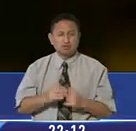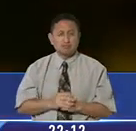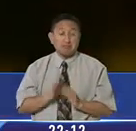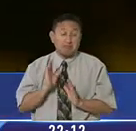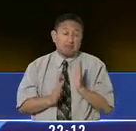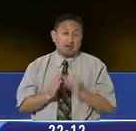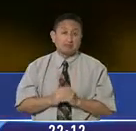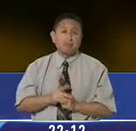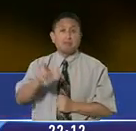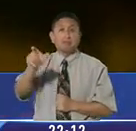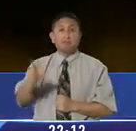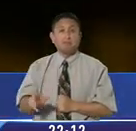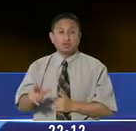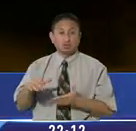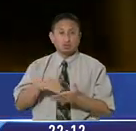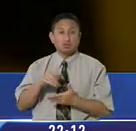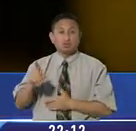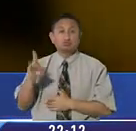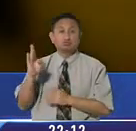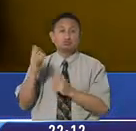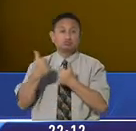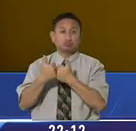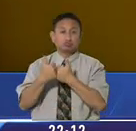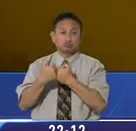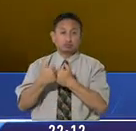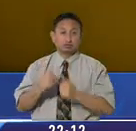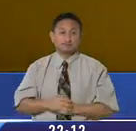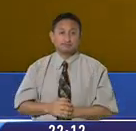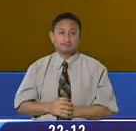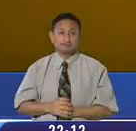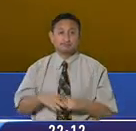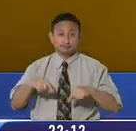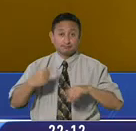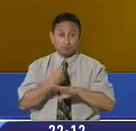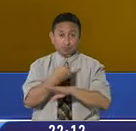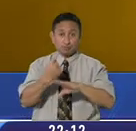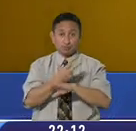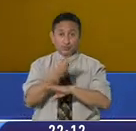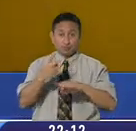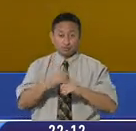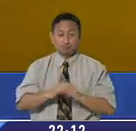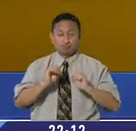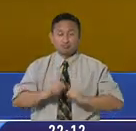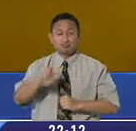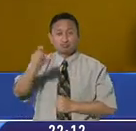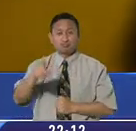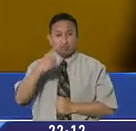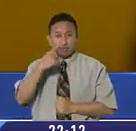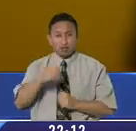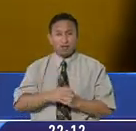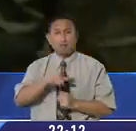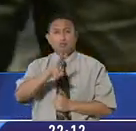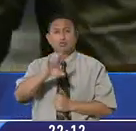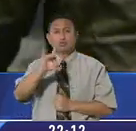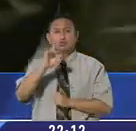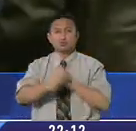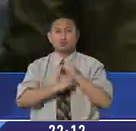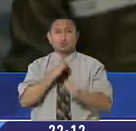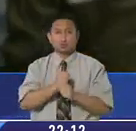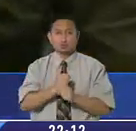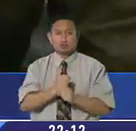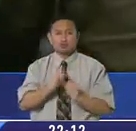femicidio. El principal sospechoso, su pareja sentimental. Luego de varias horas y en flagrancia ubicaron al hombre de 28 años de edad por